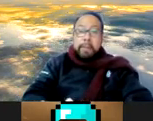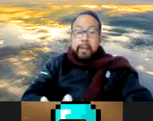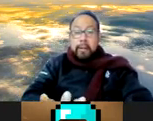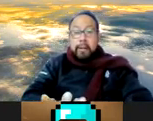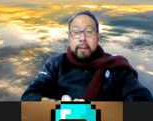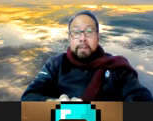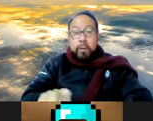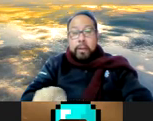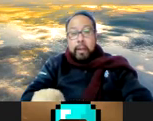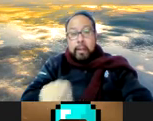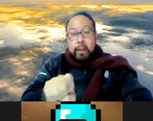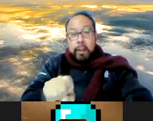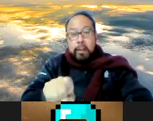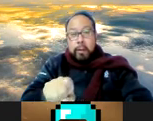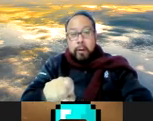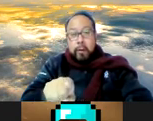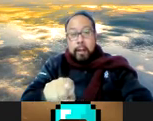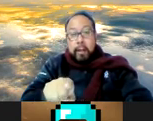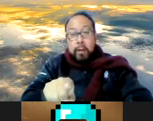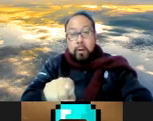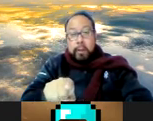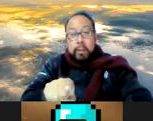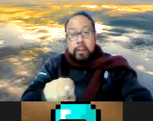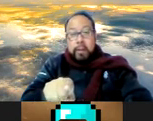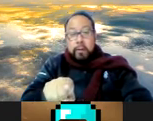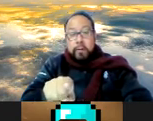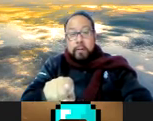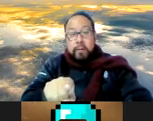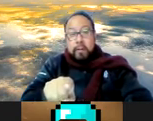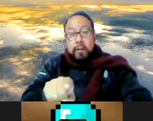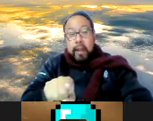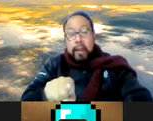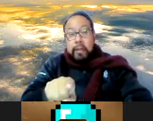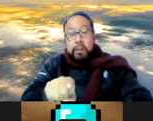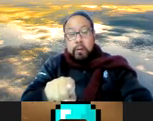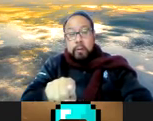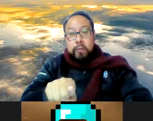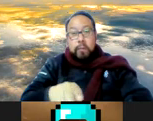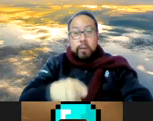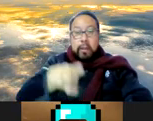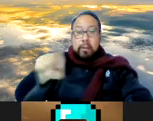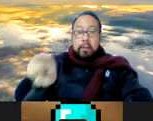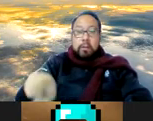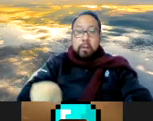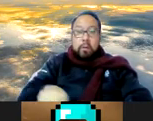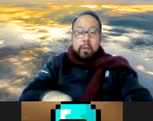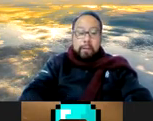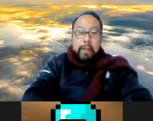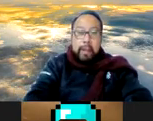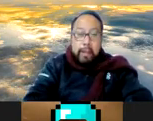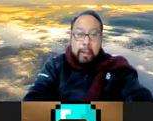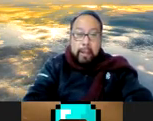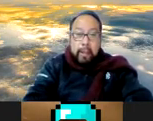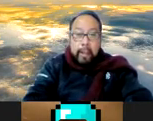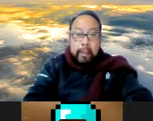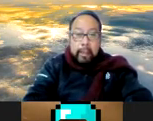Como también puede regresar un género universitario académico. O sea, si ustedes se